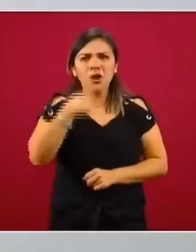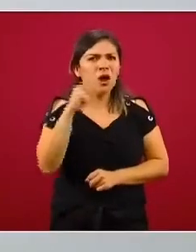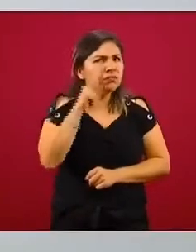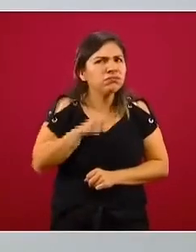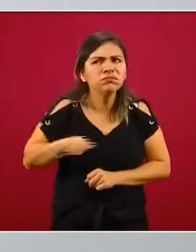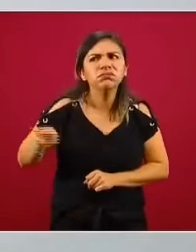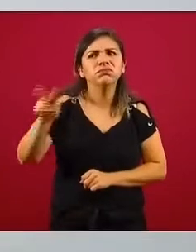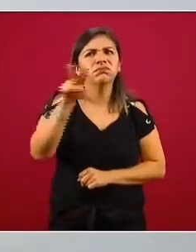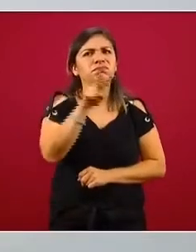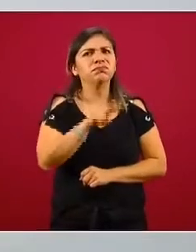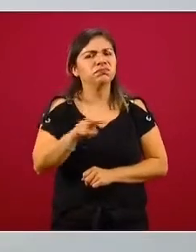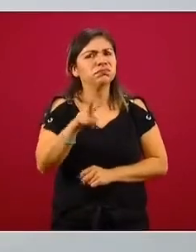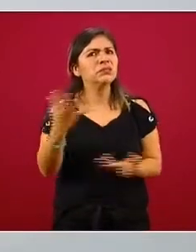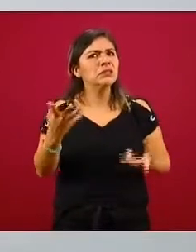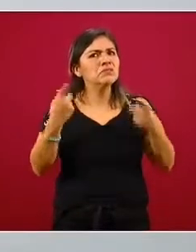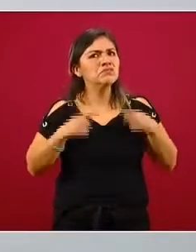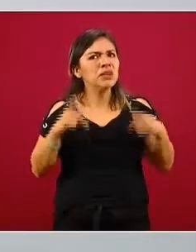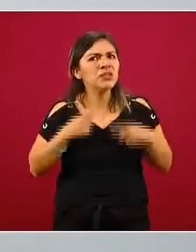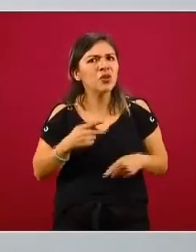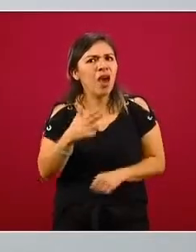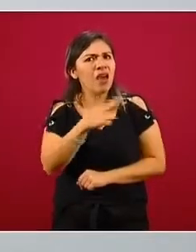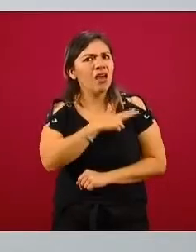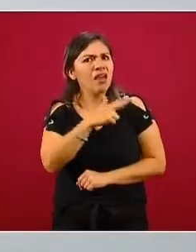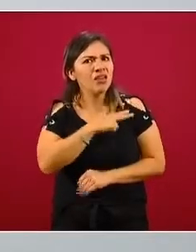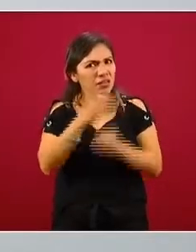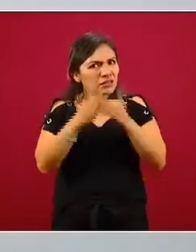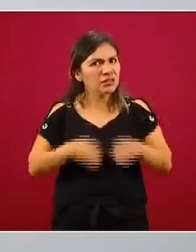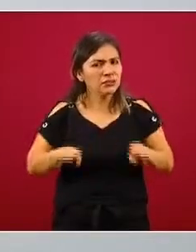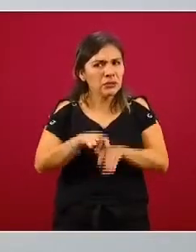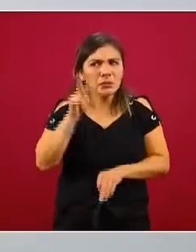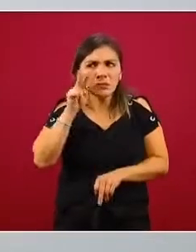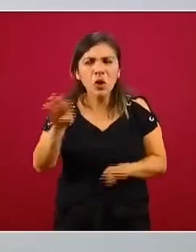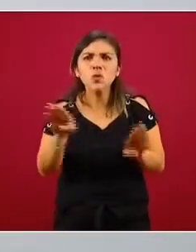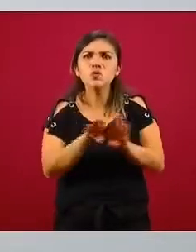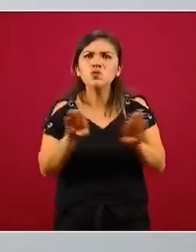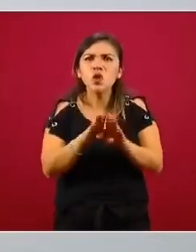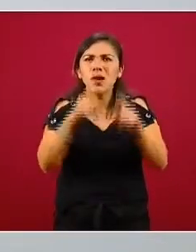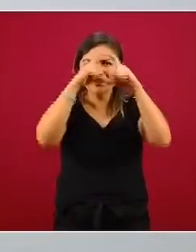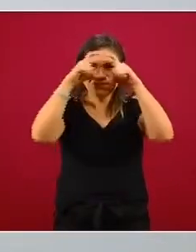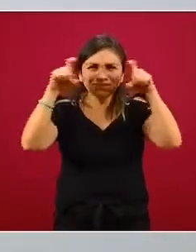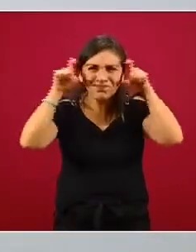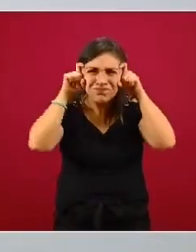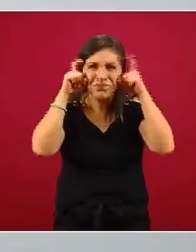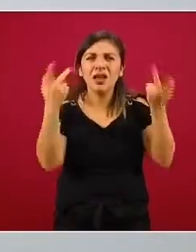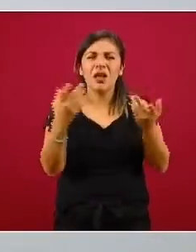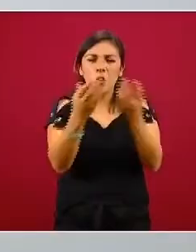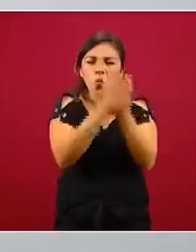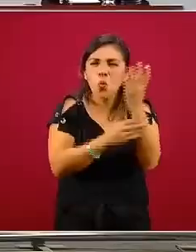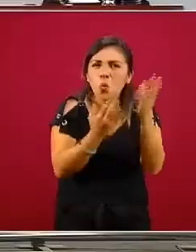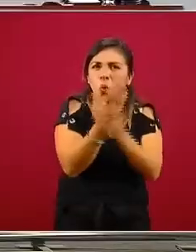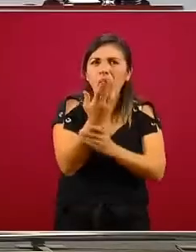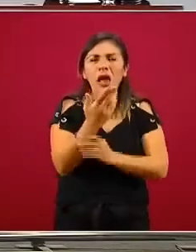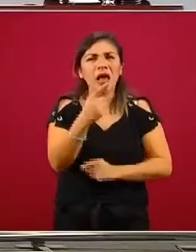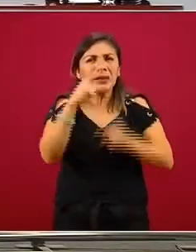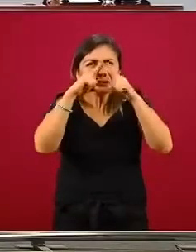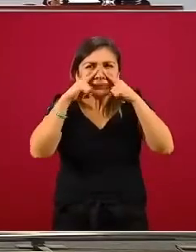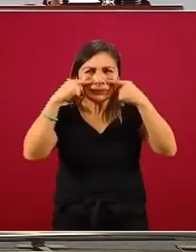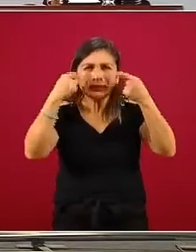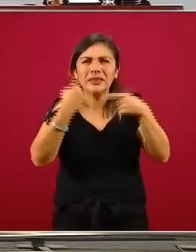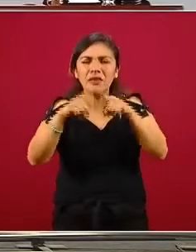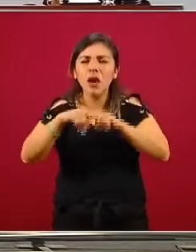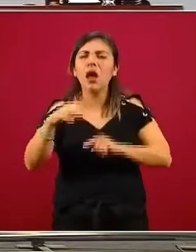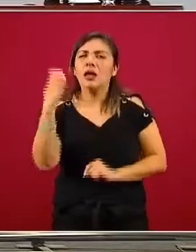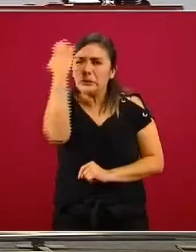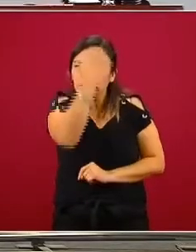observar que la gente empezaba a tener lesiones muy importantes por el manejo del equipo de protección personal, se hizo una